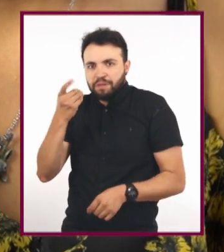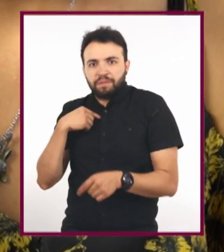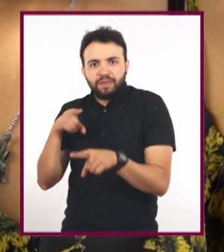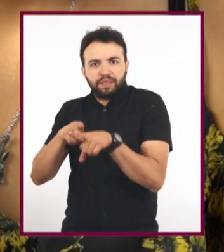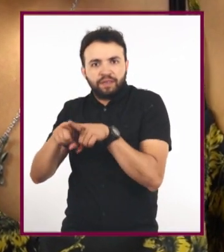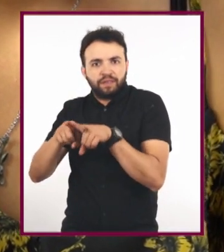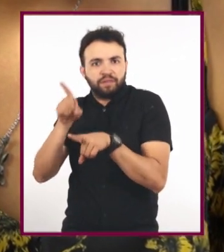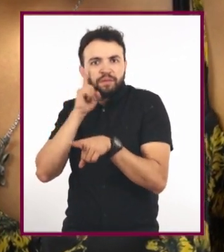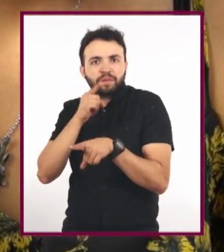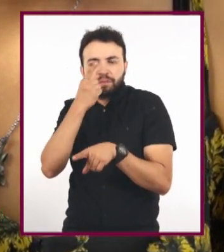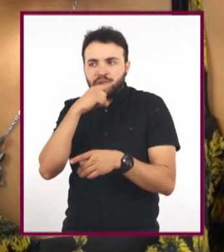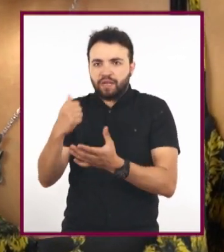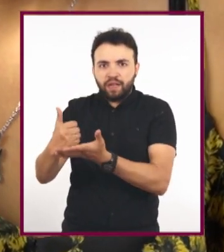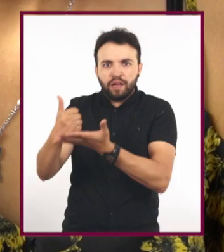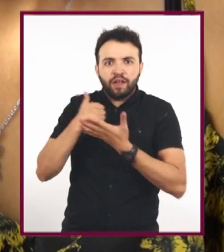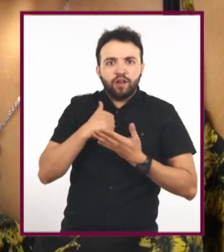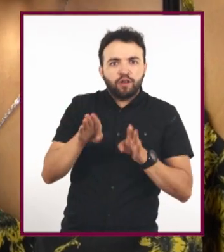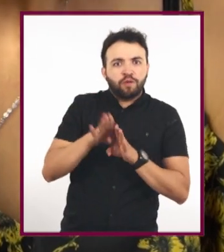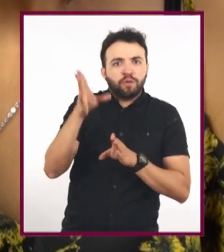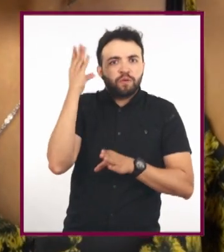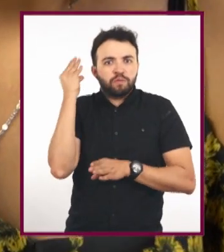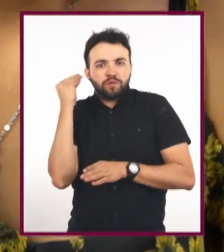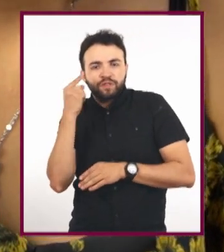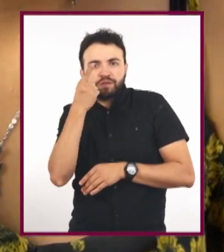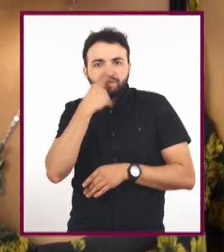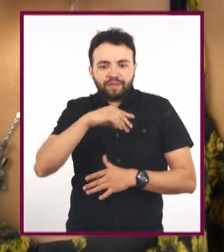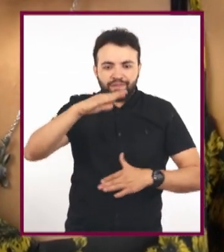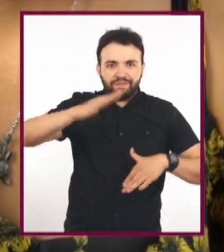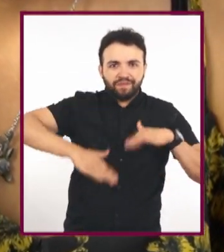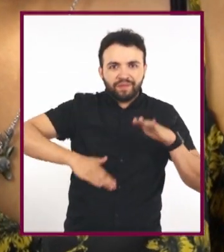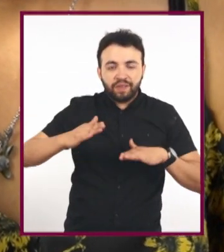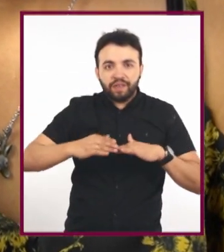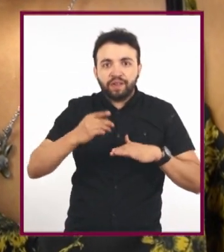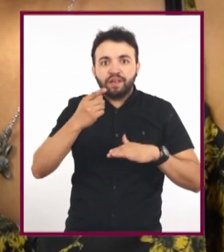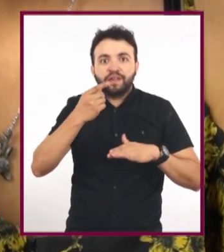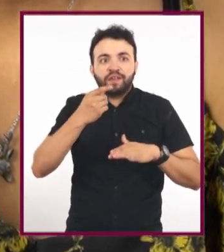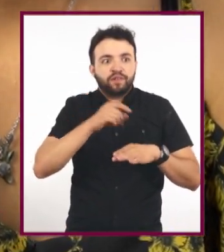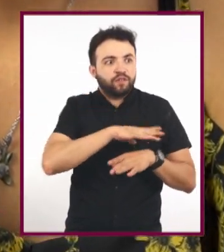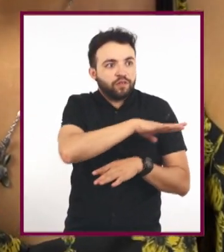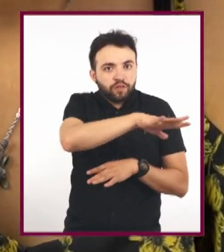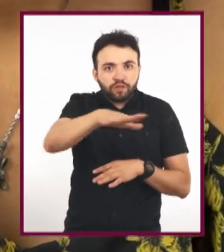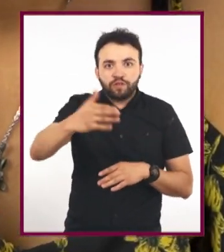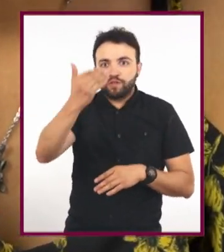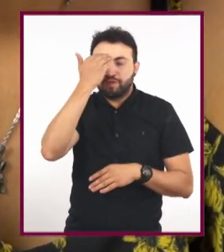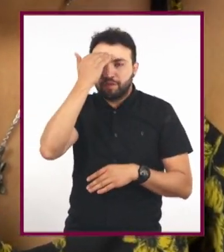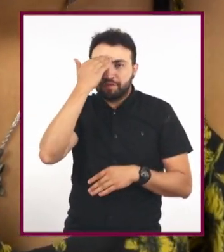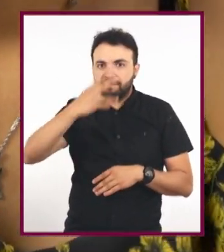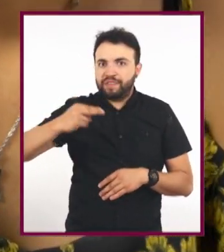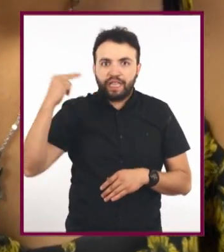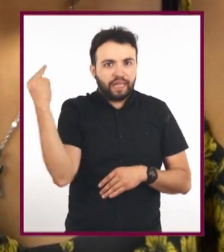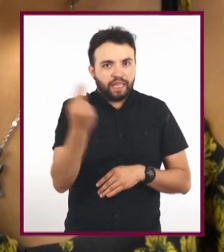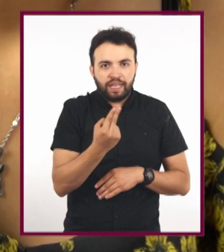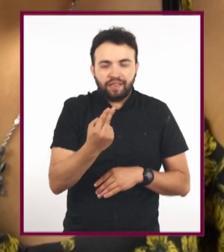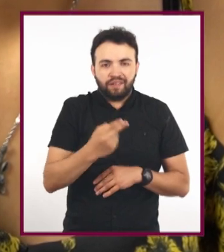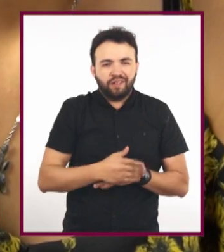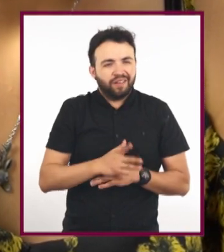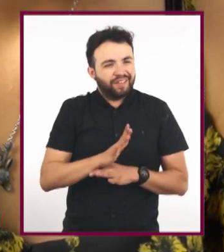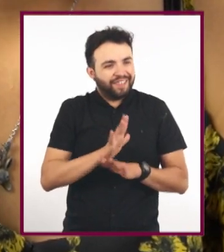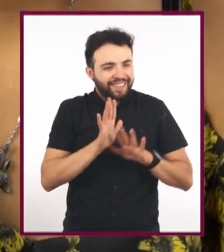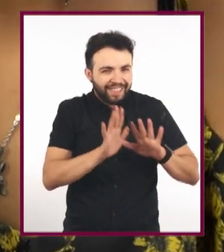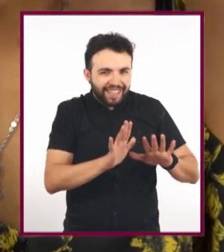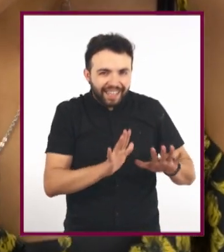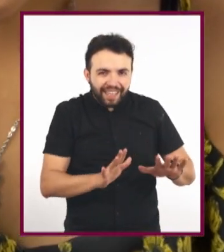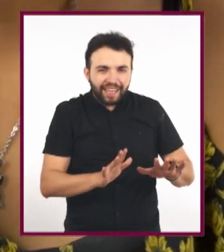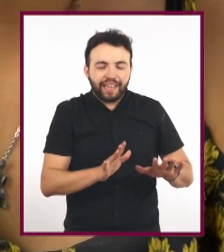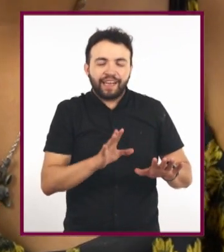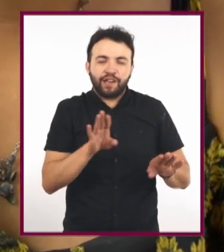con un texto romanticón y le decimos a mi hermana que nos ayude con la música para que ponga tambores y alerte a la gente de que es necesario.